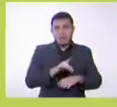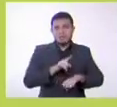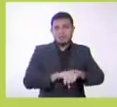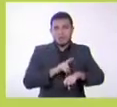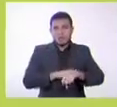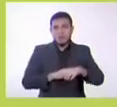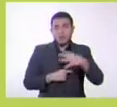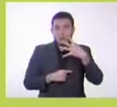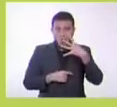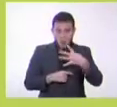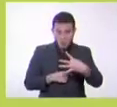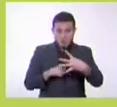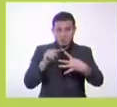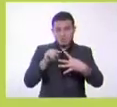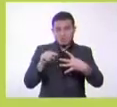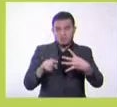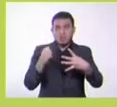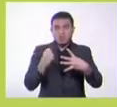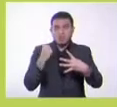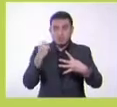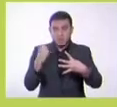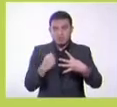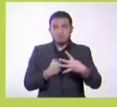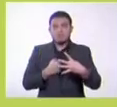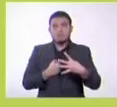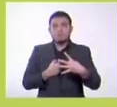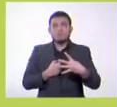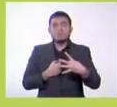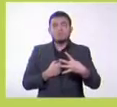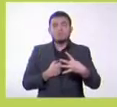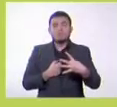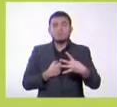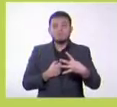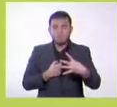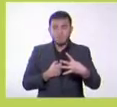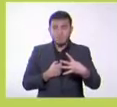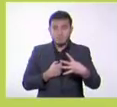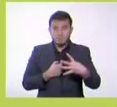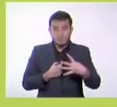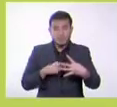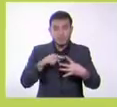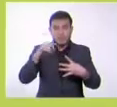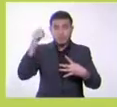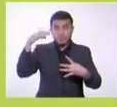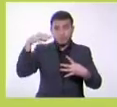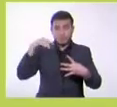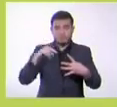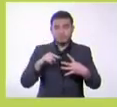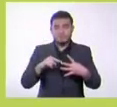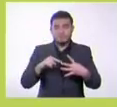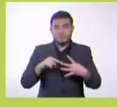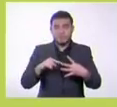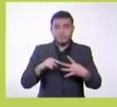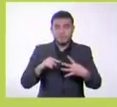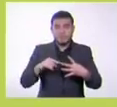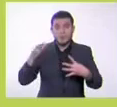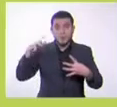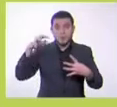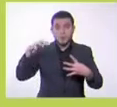4 factores físicos que son determinantes: luz solar,